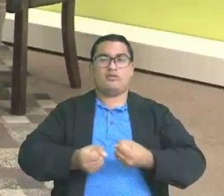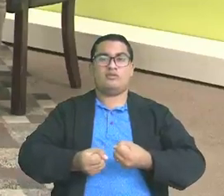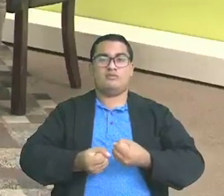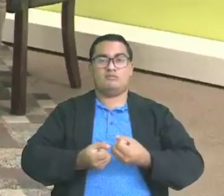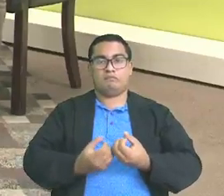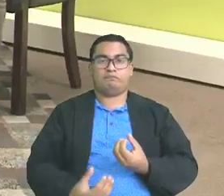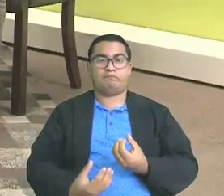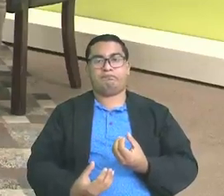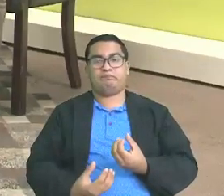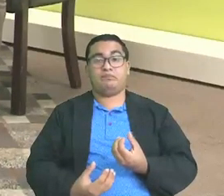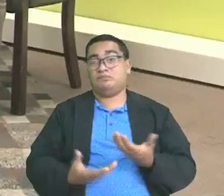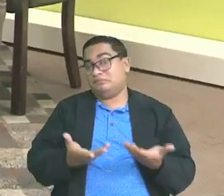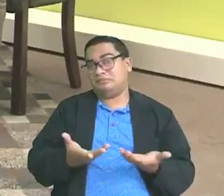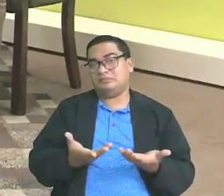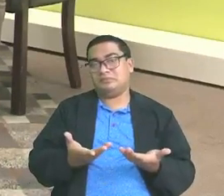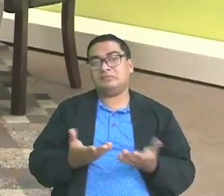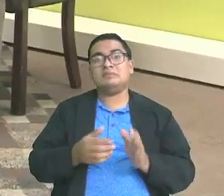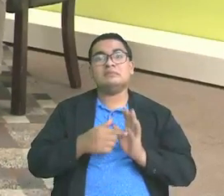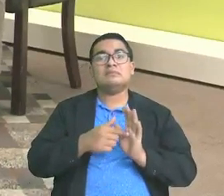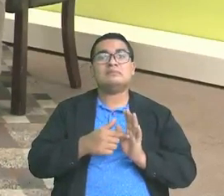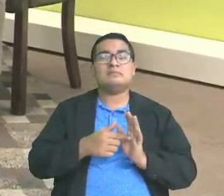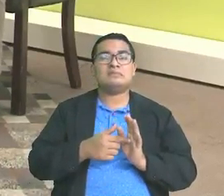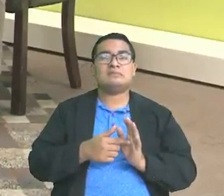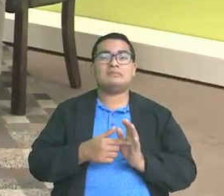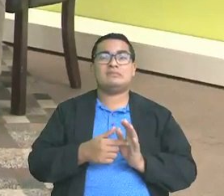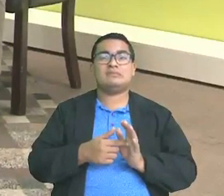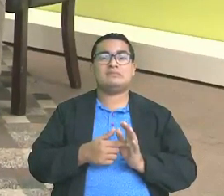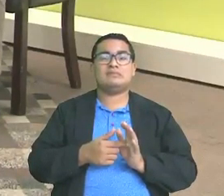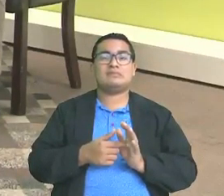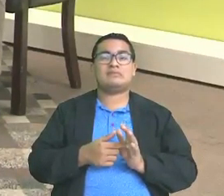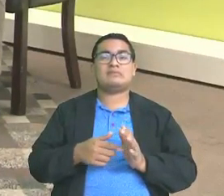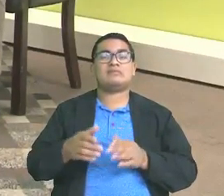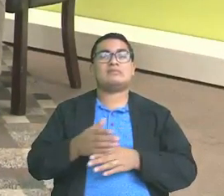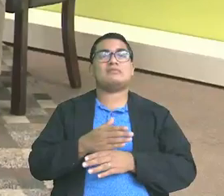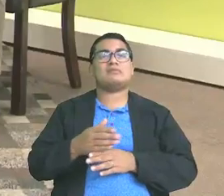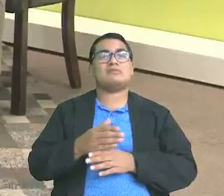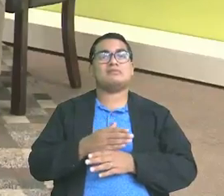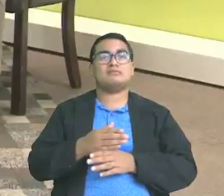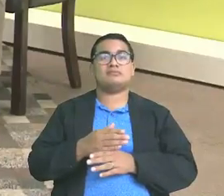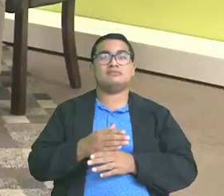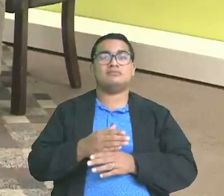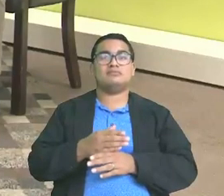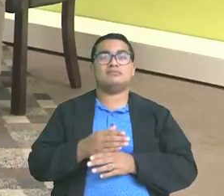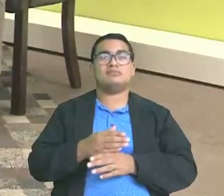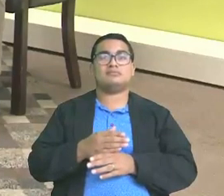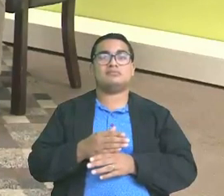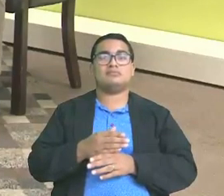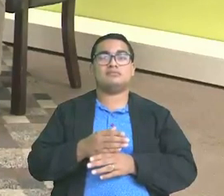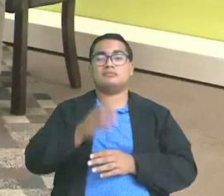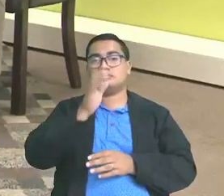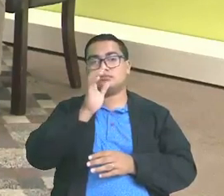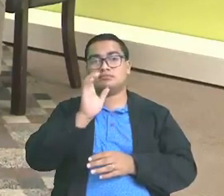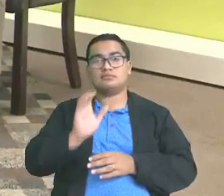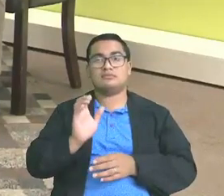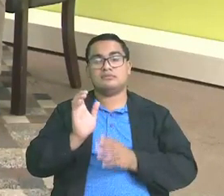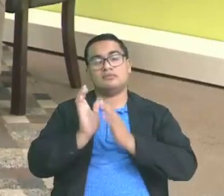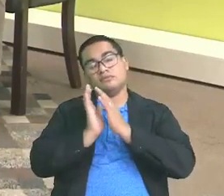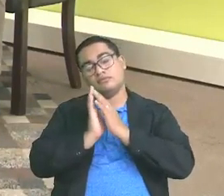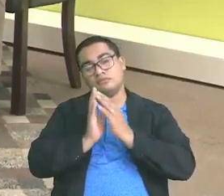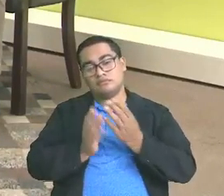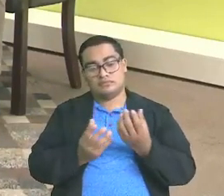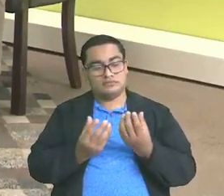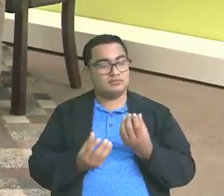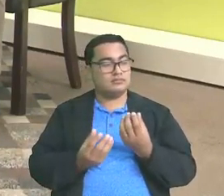Que voy a preguntar, exactamente. Obviamente. Sin embargo, en el hidrocele, el niño se acuesta con el testículo inflamado y cuando se levanta, lo